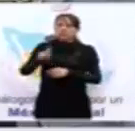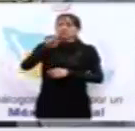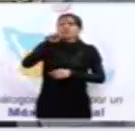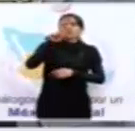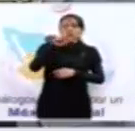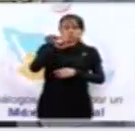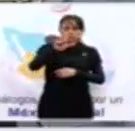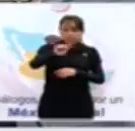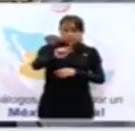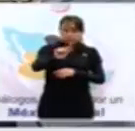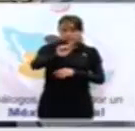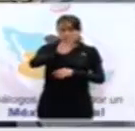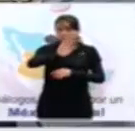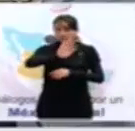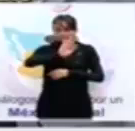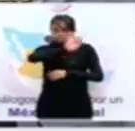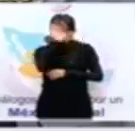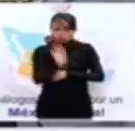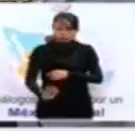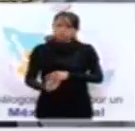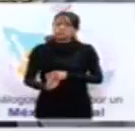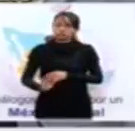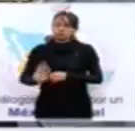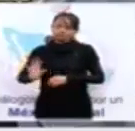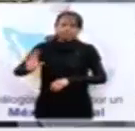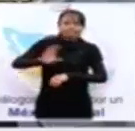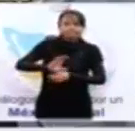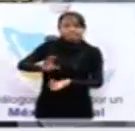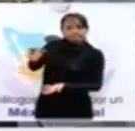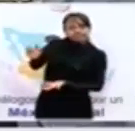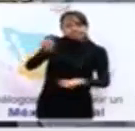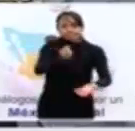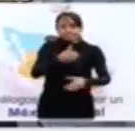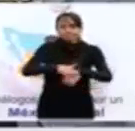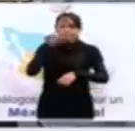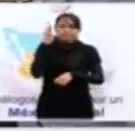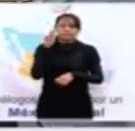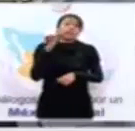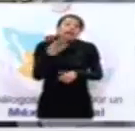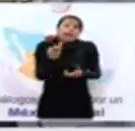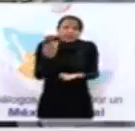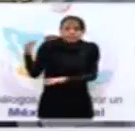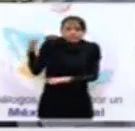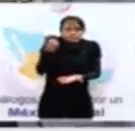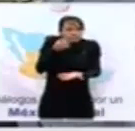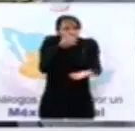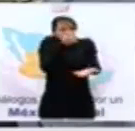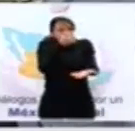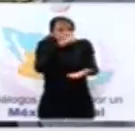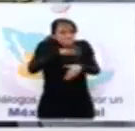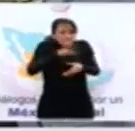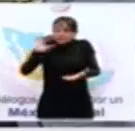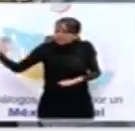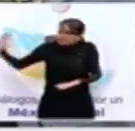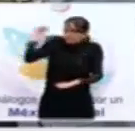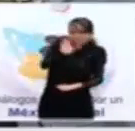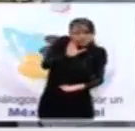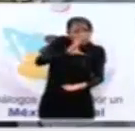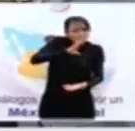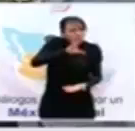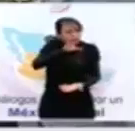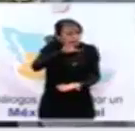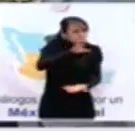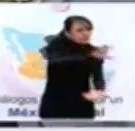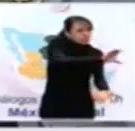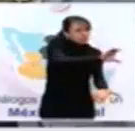Estaríamos diciendo que tendríamos que verlo reflejado en algunas mejores de condiciones de vida, ¿no? Y ya Gonzalo nos comentaba que no